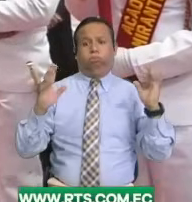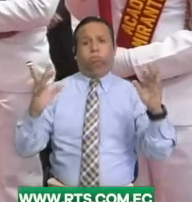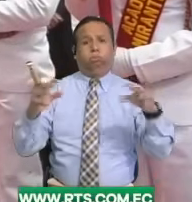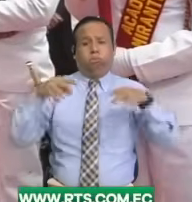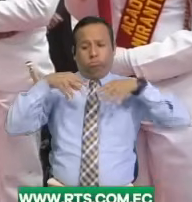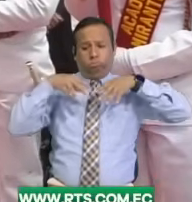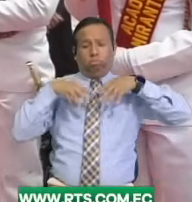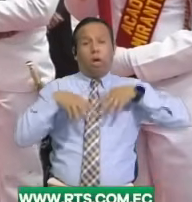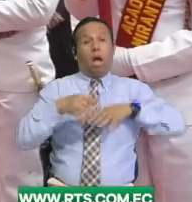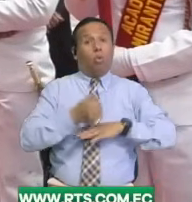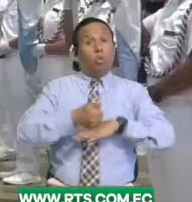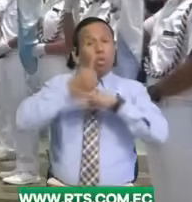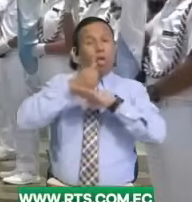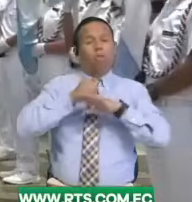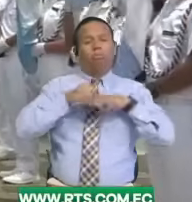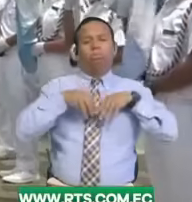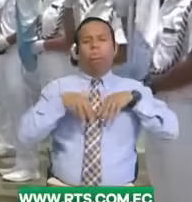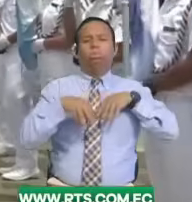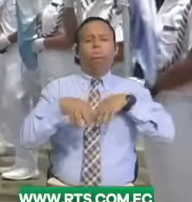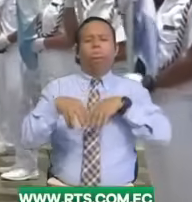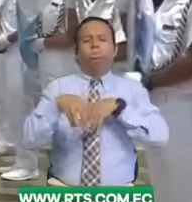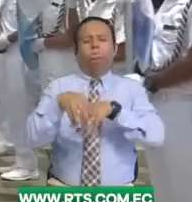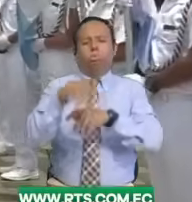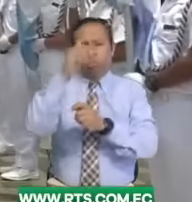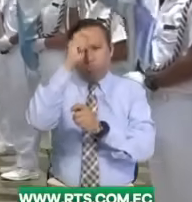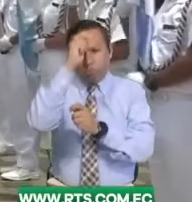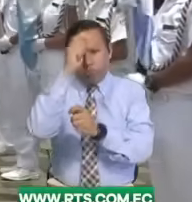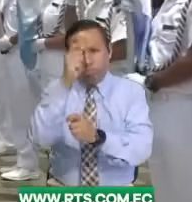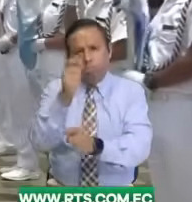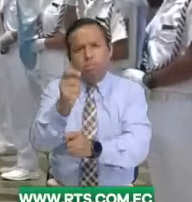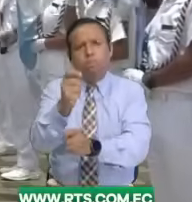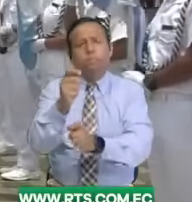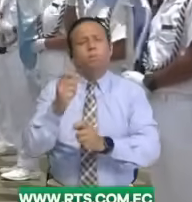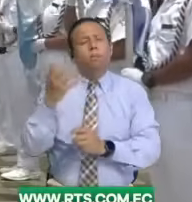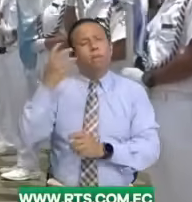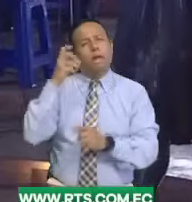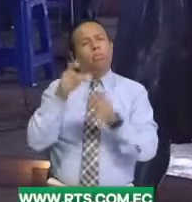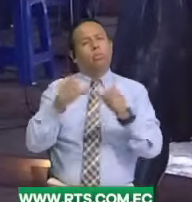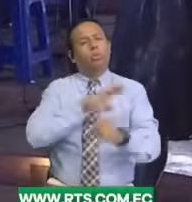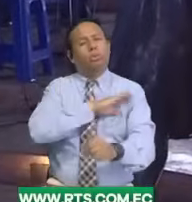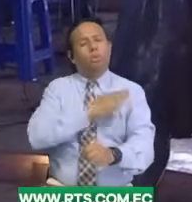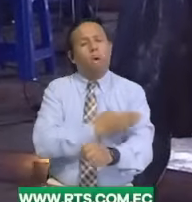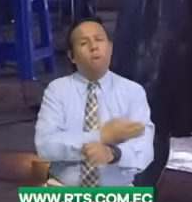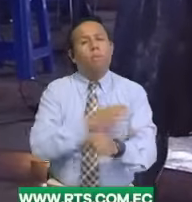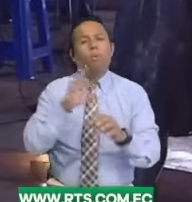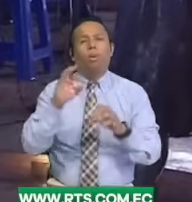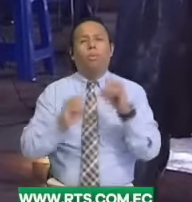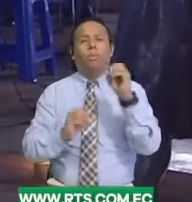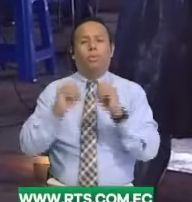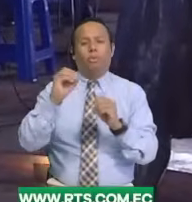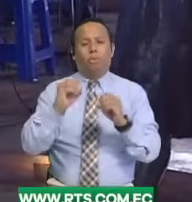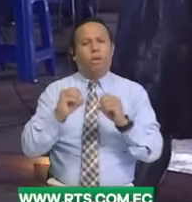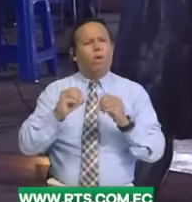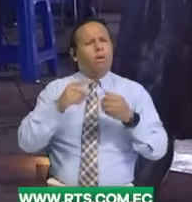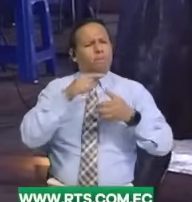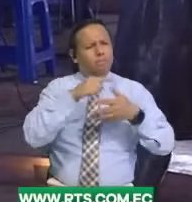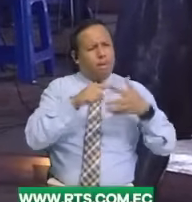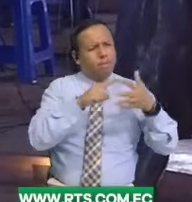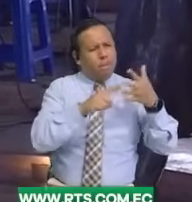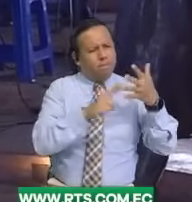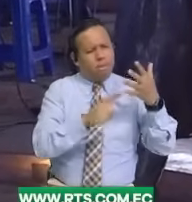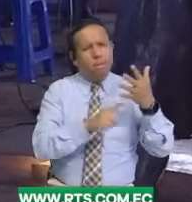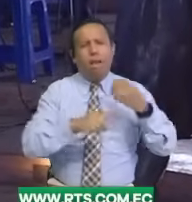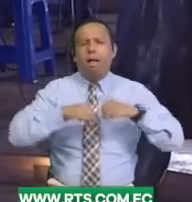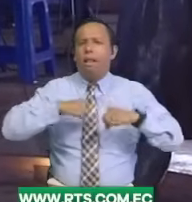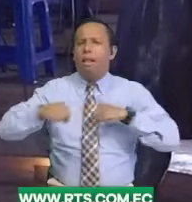a los héroes del 9 de octubre. De esta forma, el puerto principal vive una jornada de festejos y conmemoraciones por los